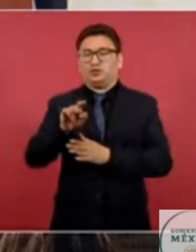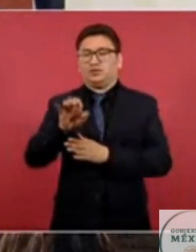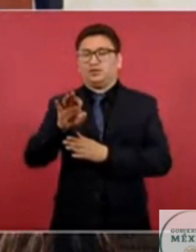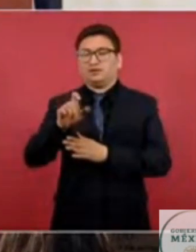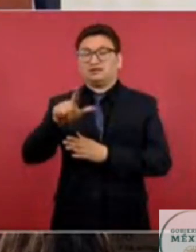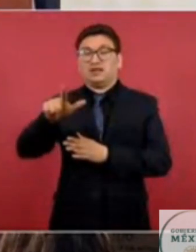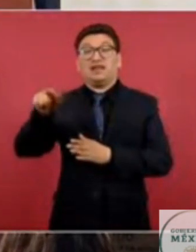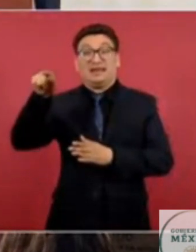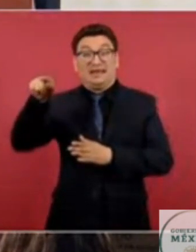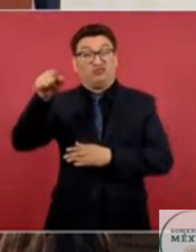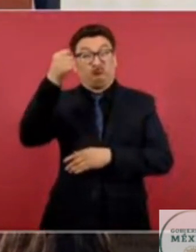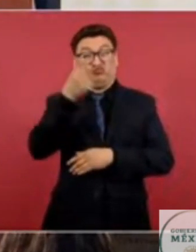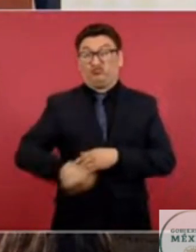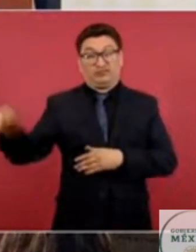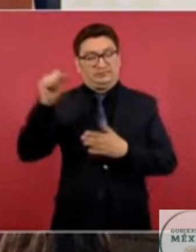buenísimo.